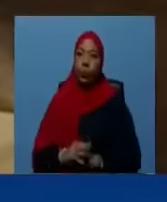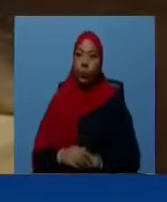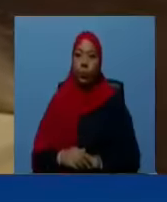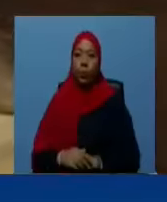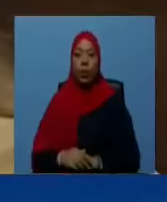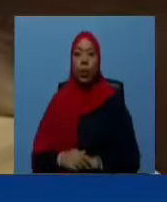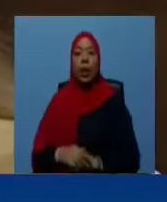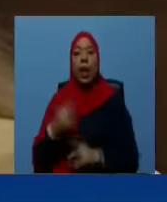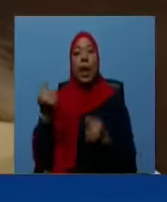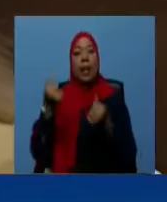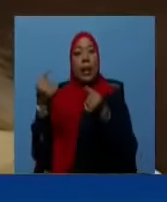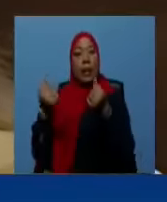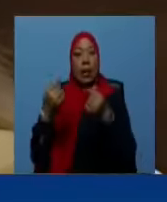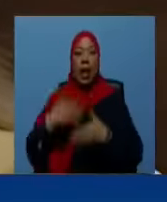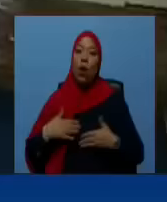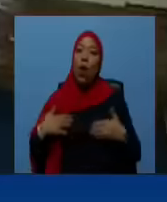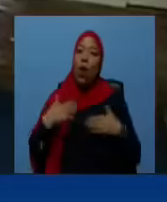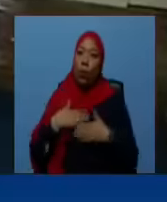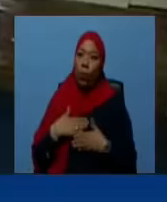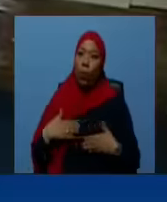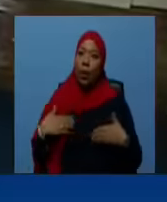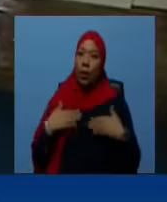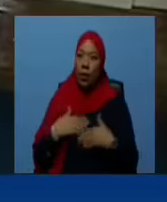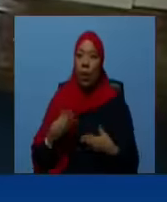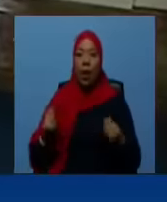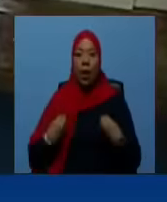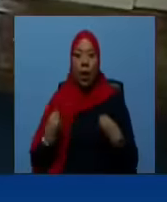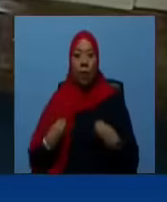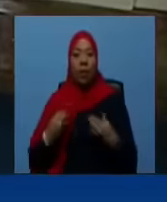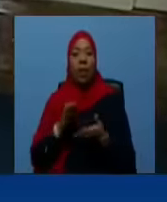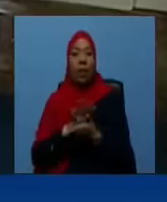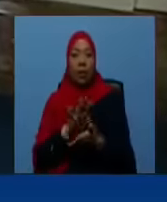a la prosperidad y a la vida.